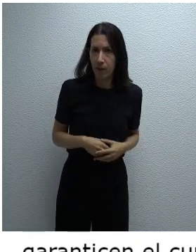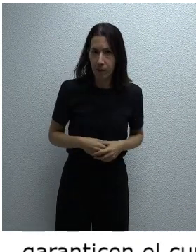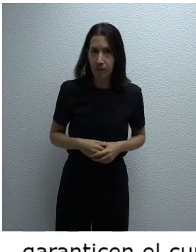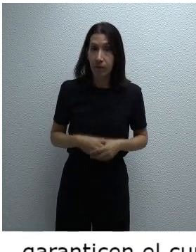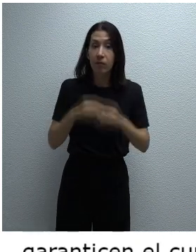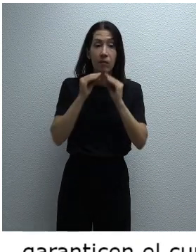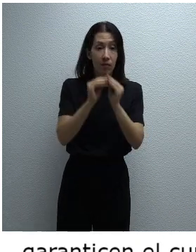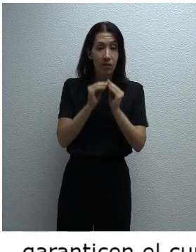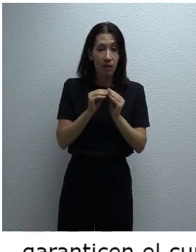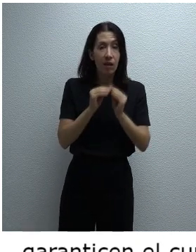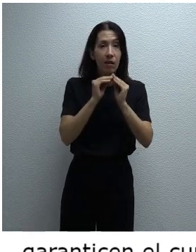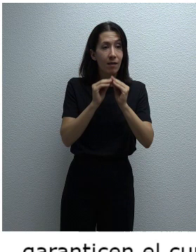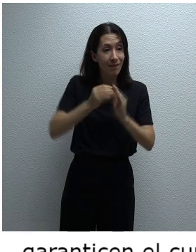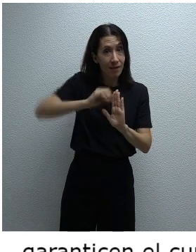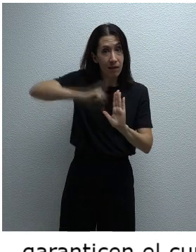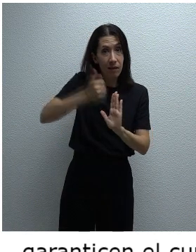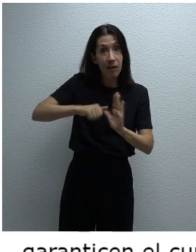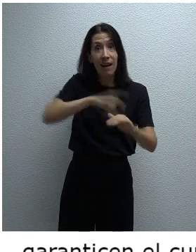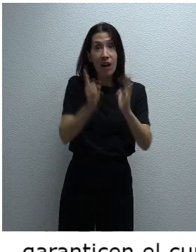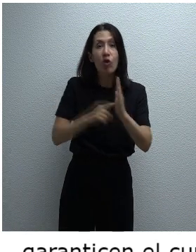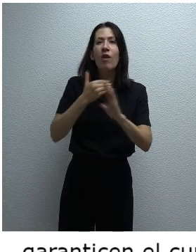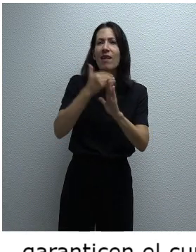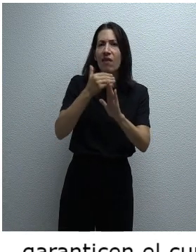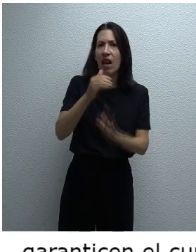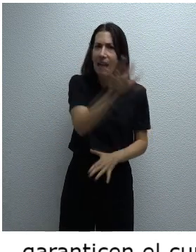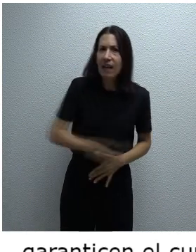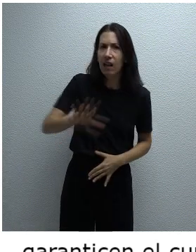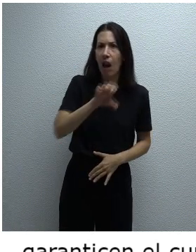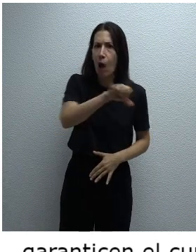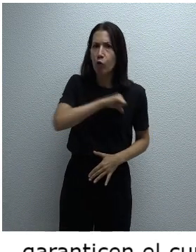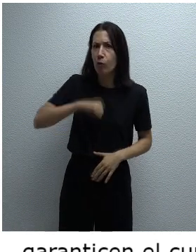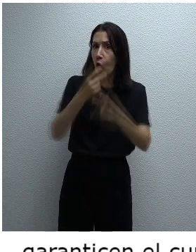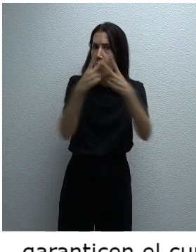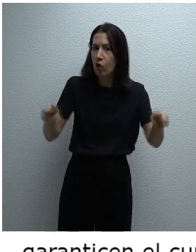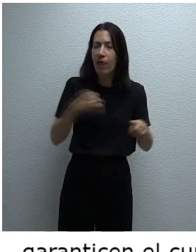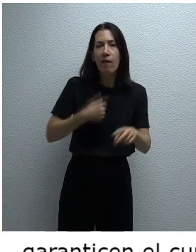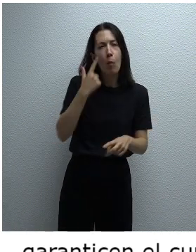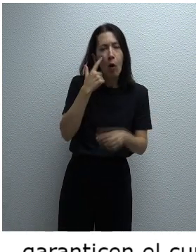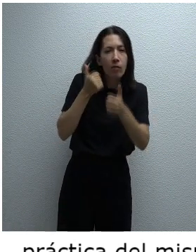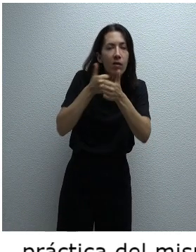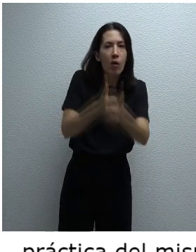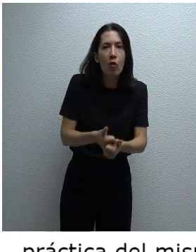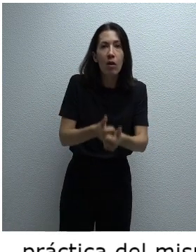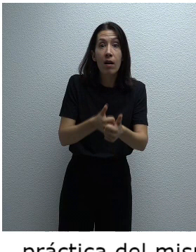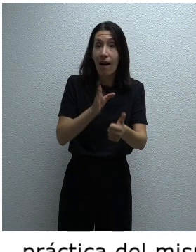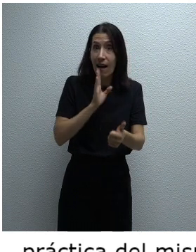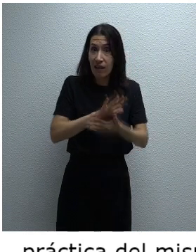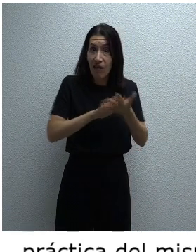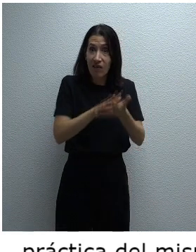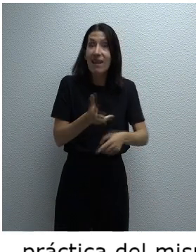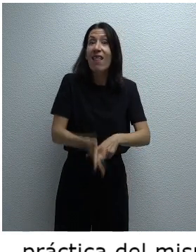desarrollo legislativo a nivel estatal y autonómico debe vigilar el cumplimiento de esos